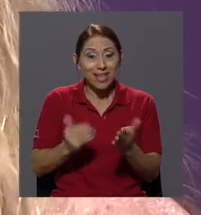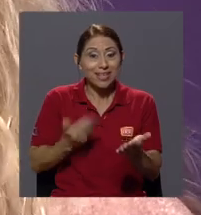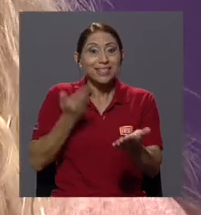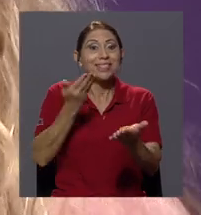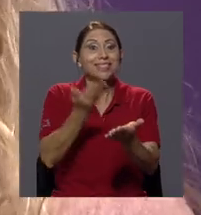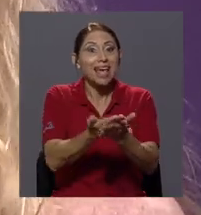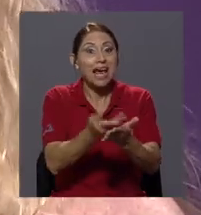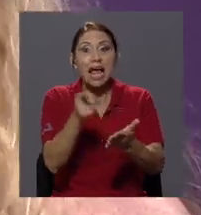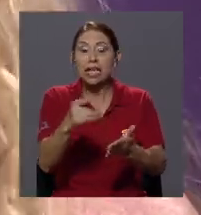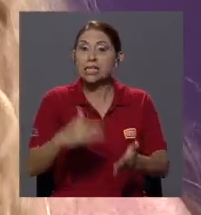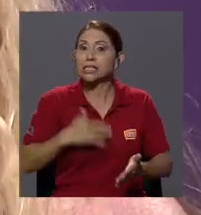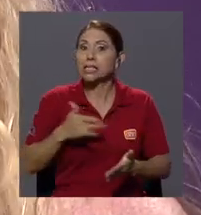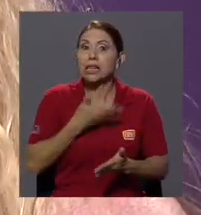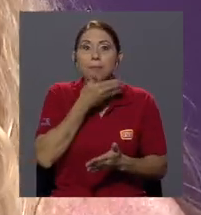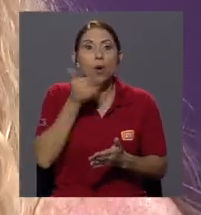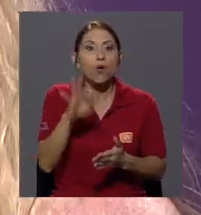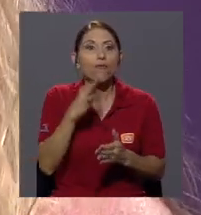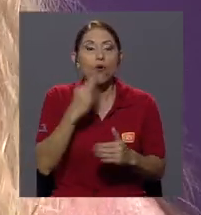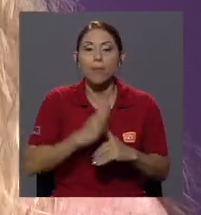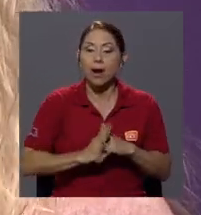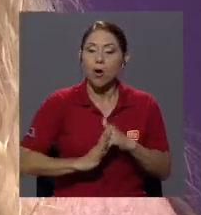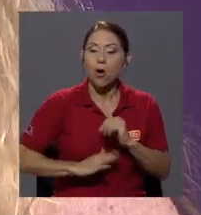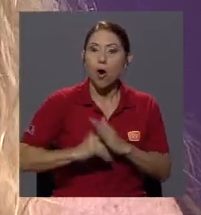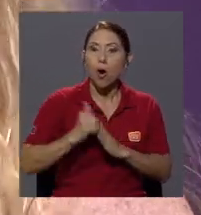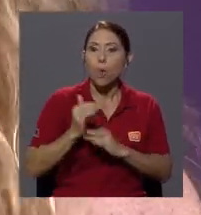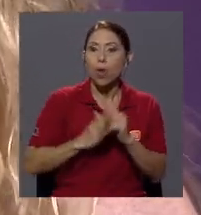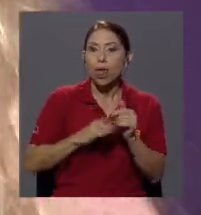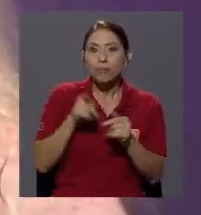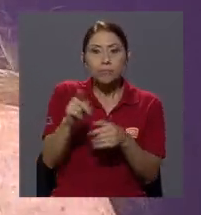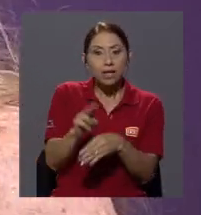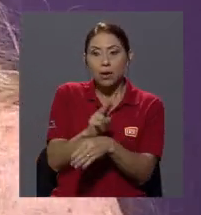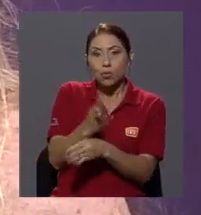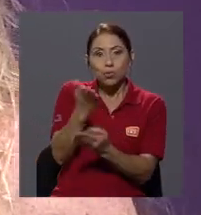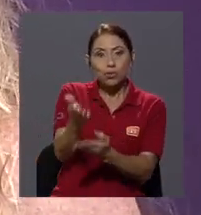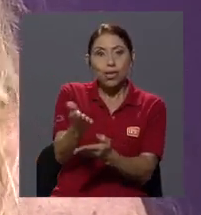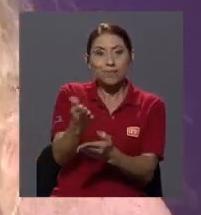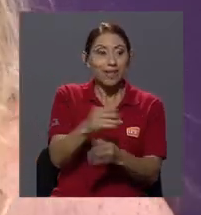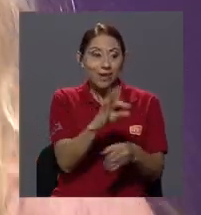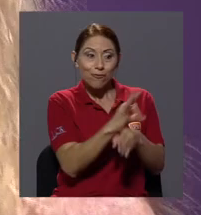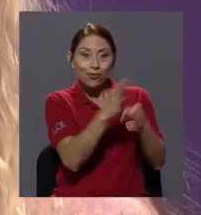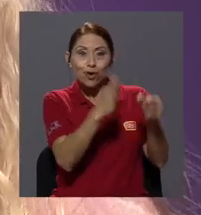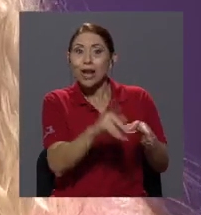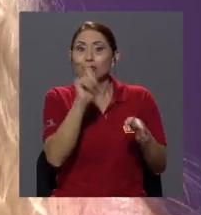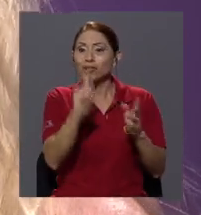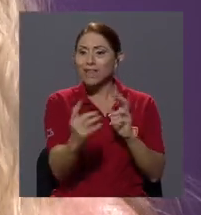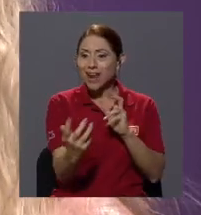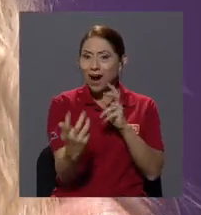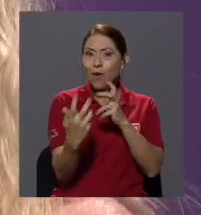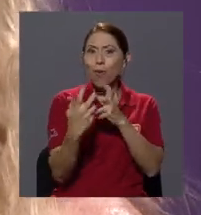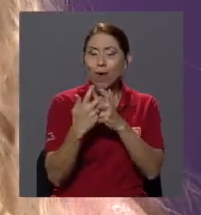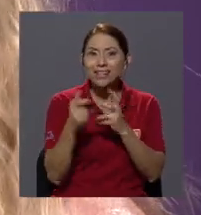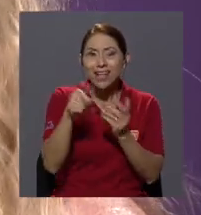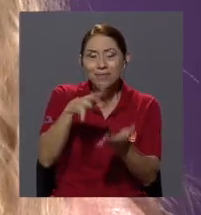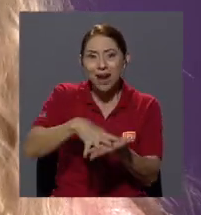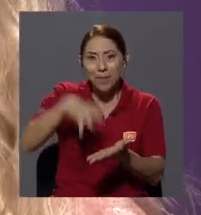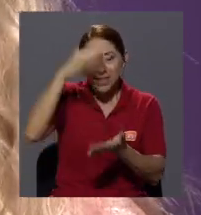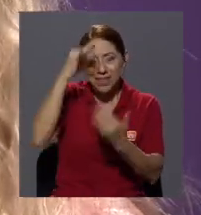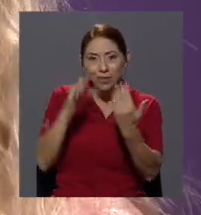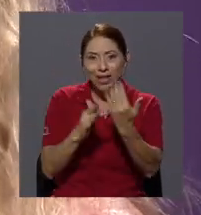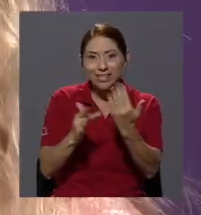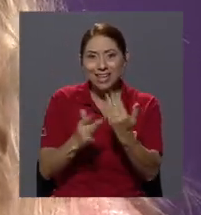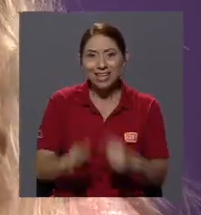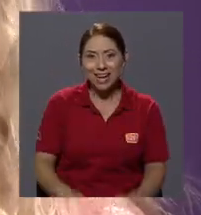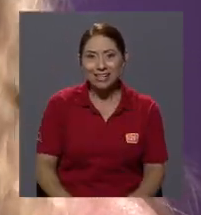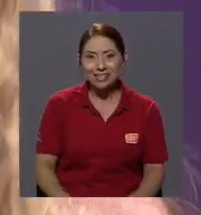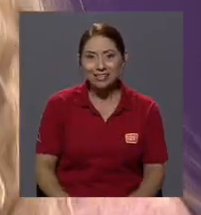pone en la posición más cómoda para ella y ellos están tienen que acomodar severa y ahí van aprendiendo de las